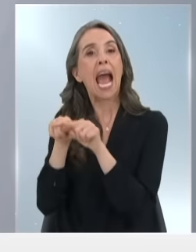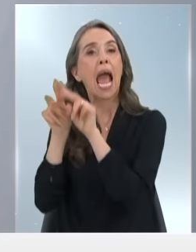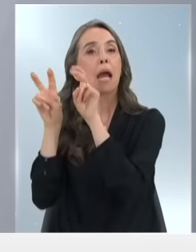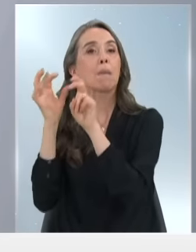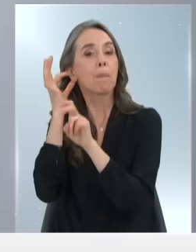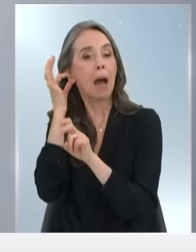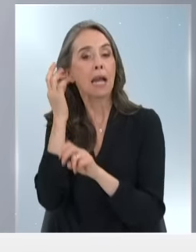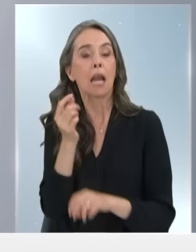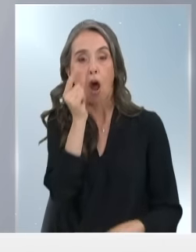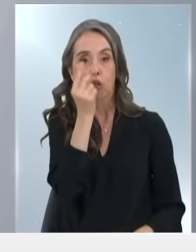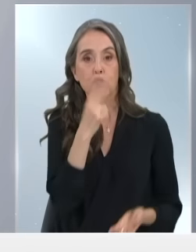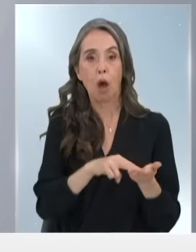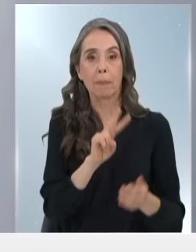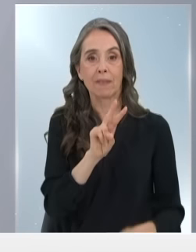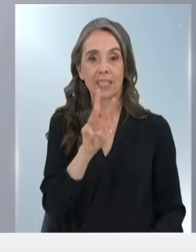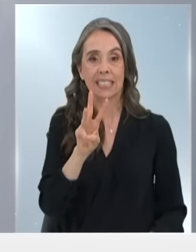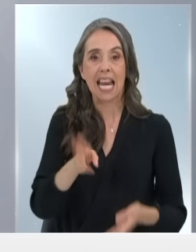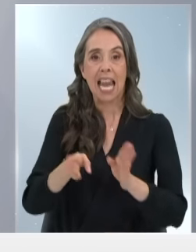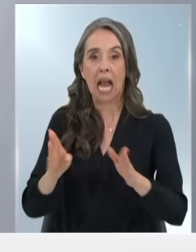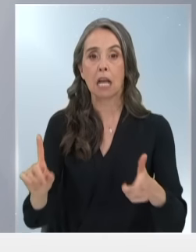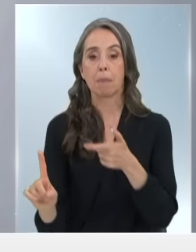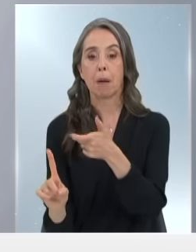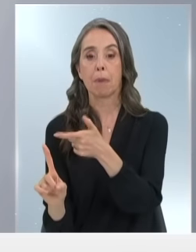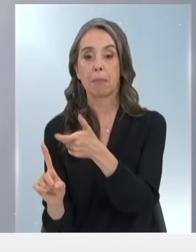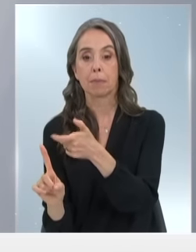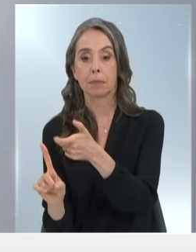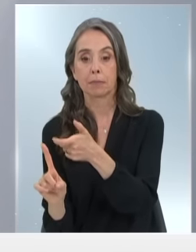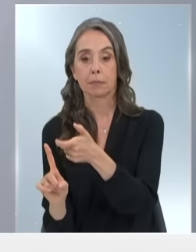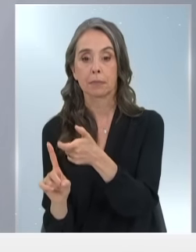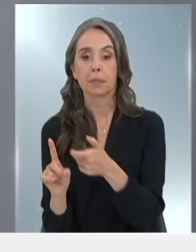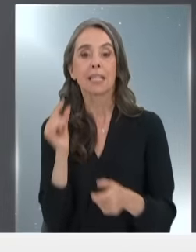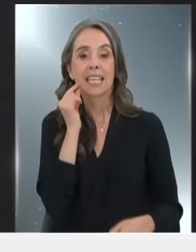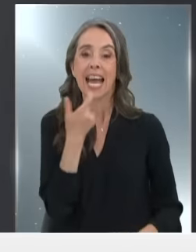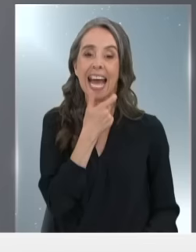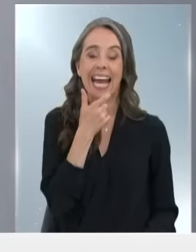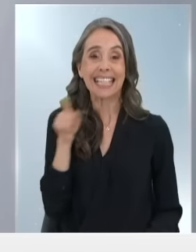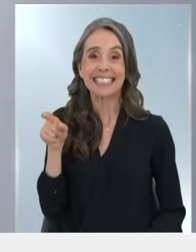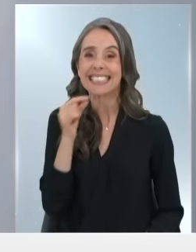de 2023 en plena vía pública.